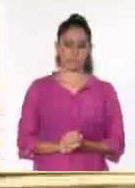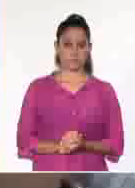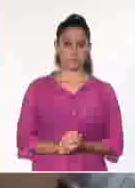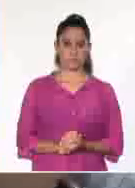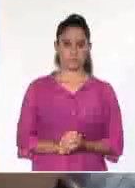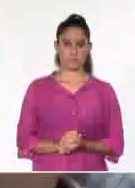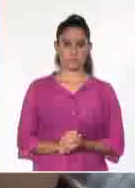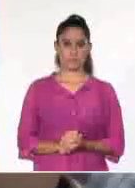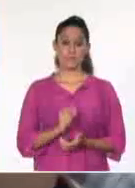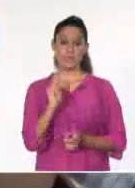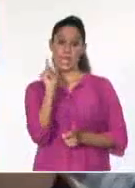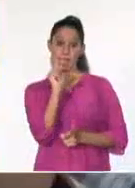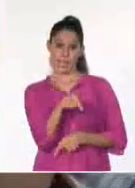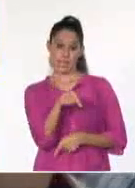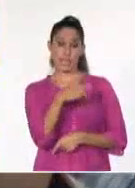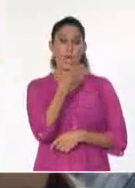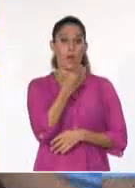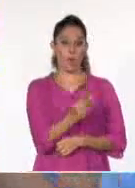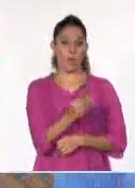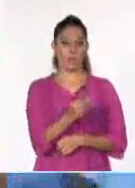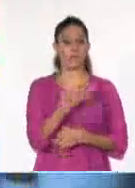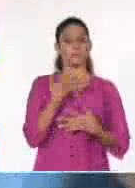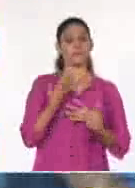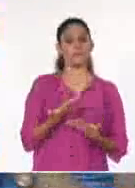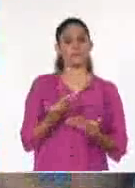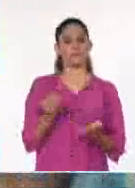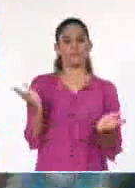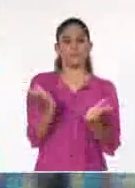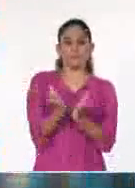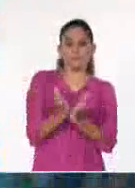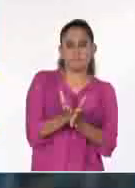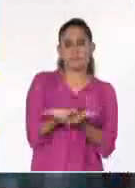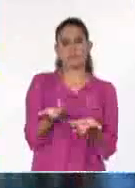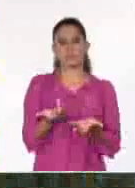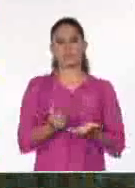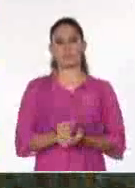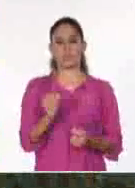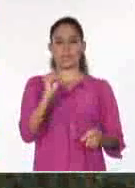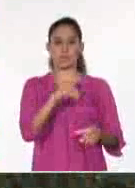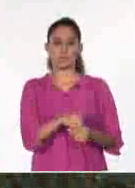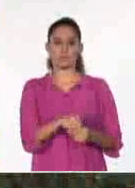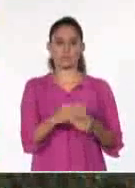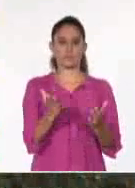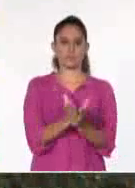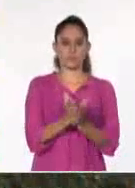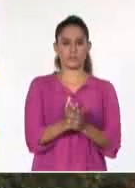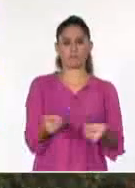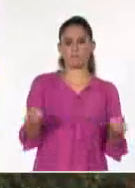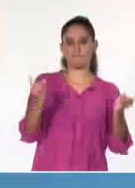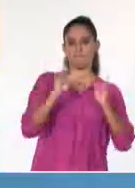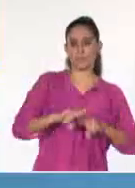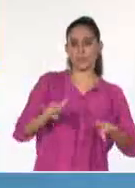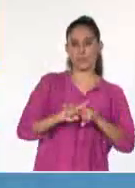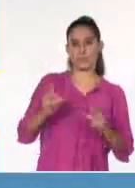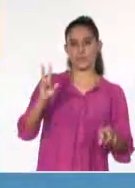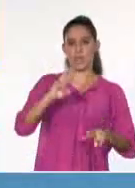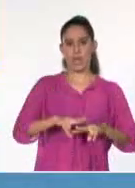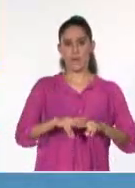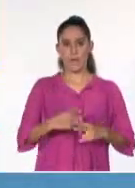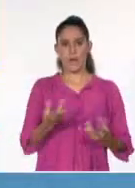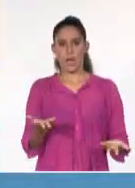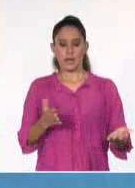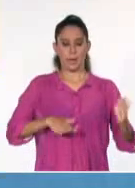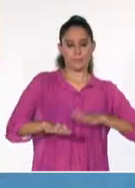Son ellos los más jóvenes en la Casa de Altos Estudios. El Colegio Universitario del Alma Mater entrena y prepara a sus